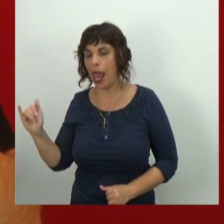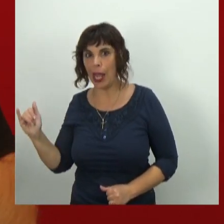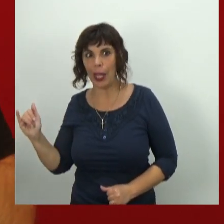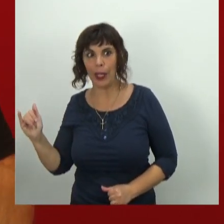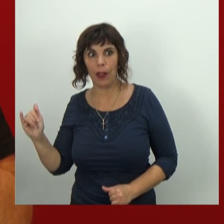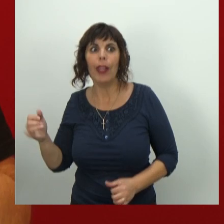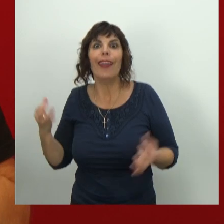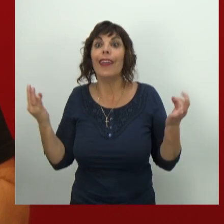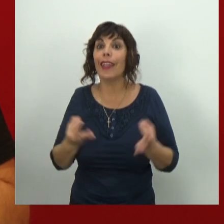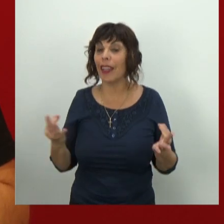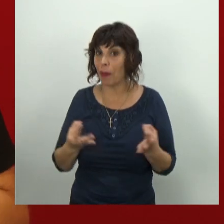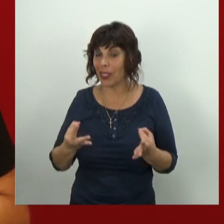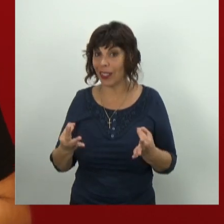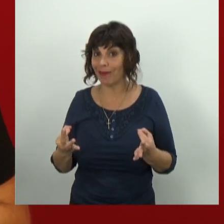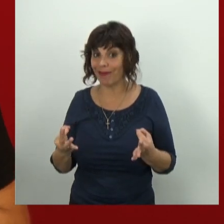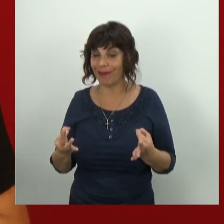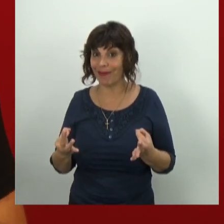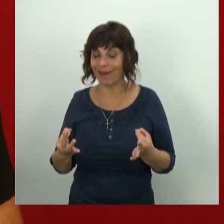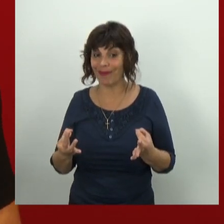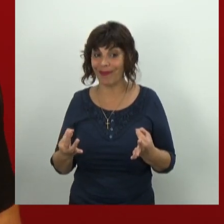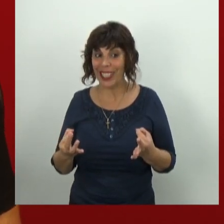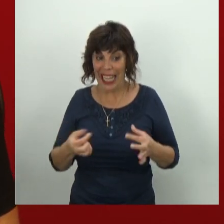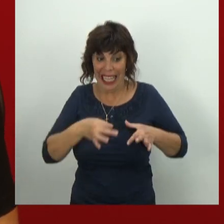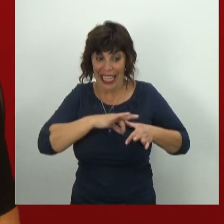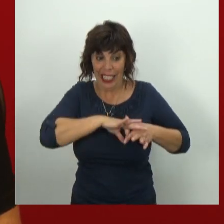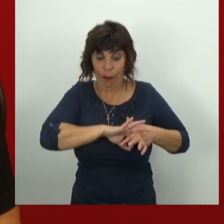reino iba a sobrevivir